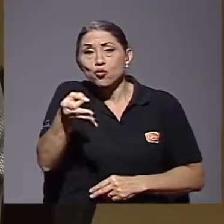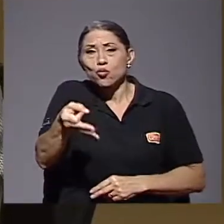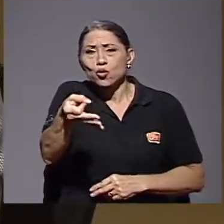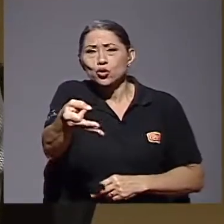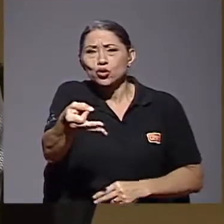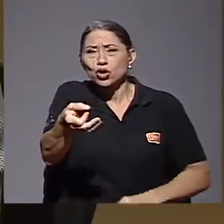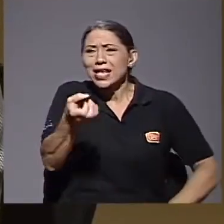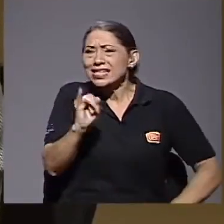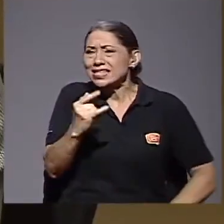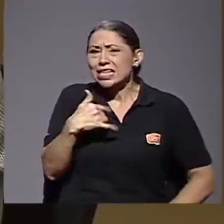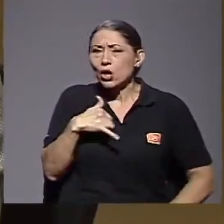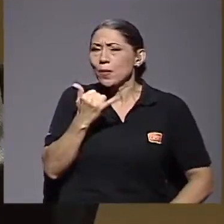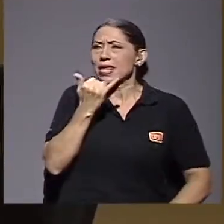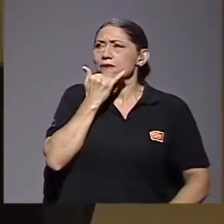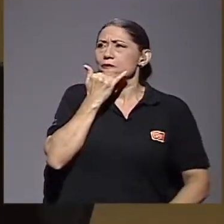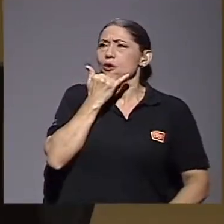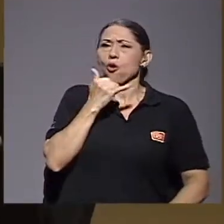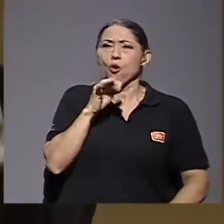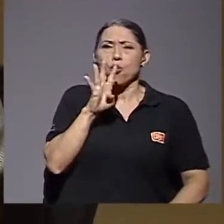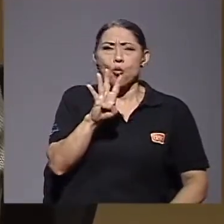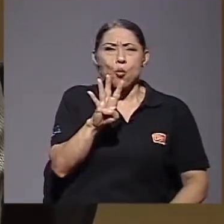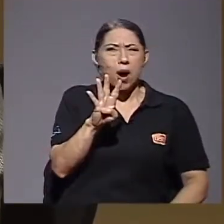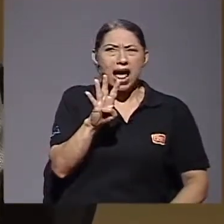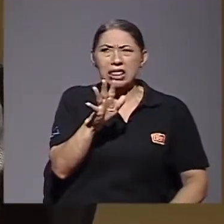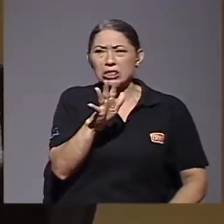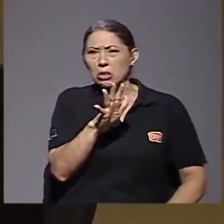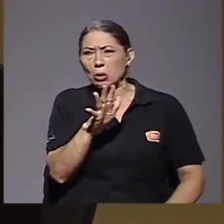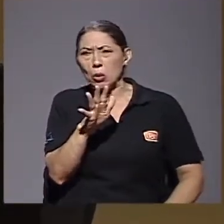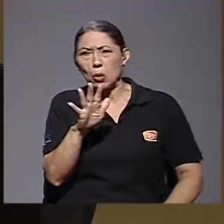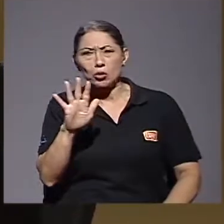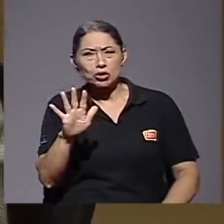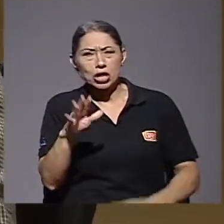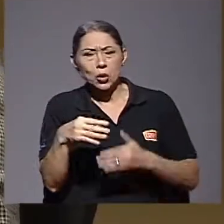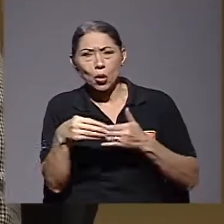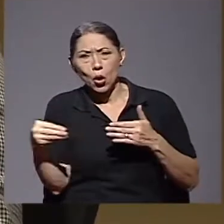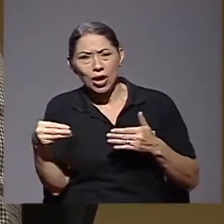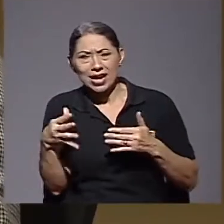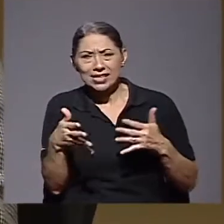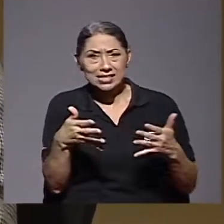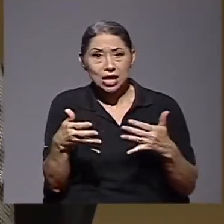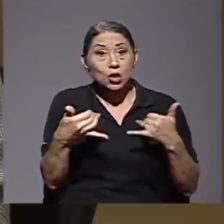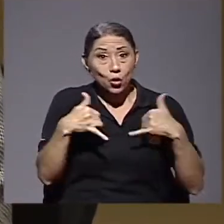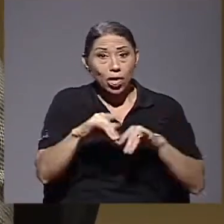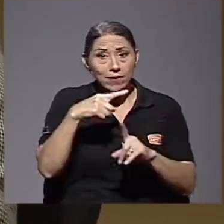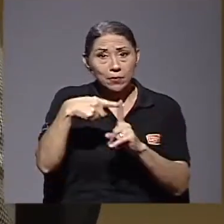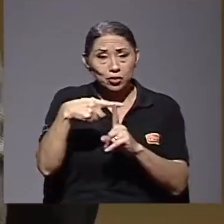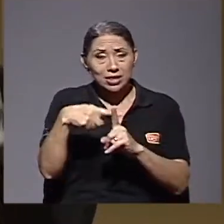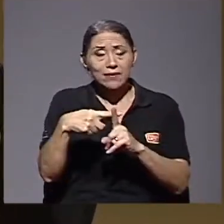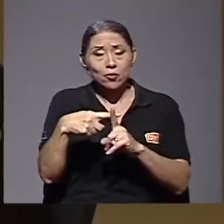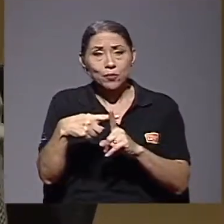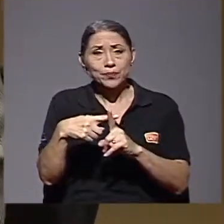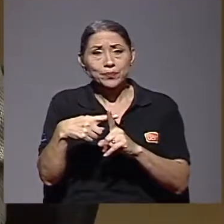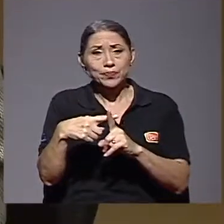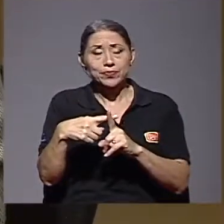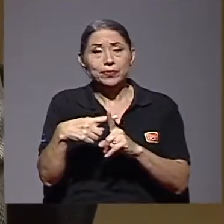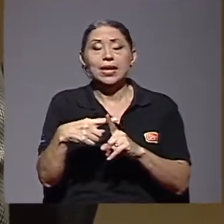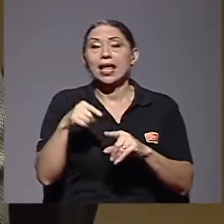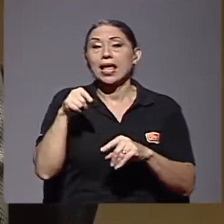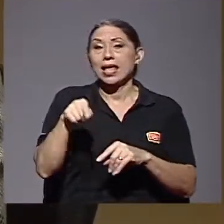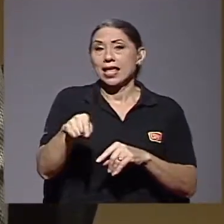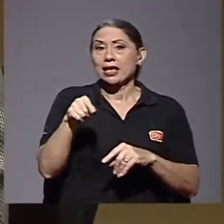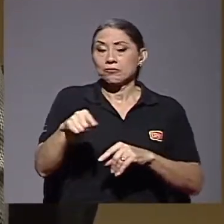me equivoco, $4 o $5 todavía positivo. Llega a